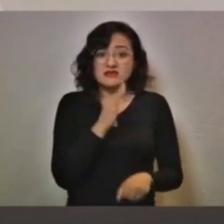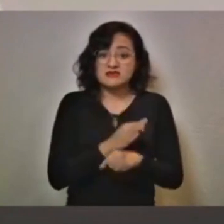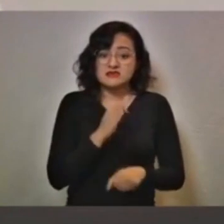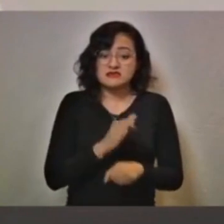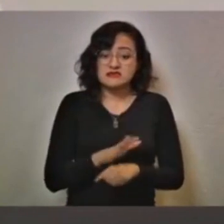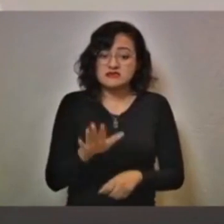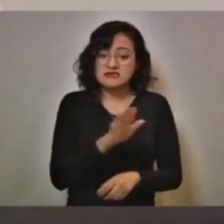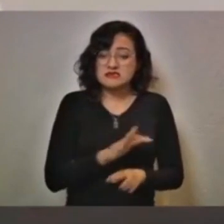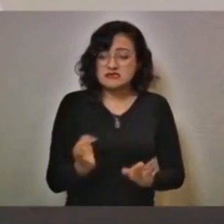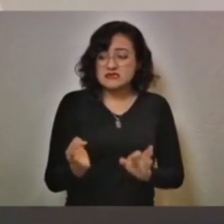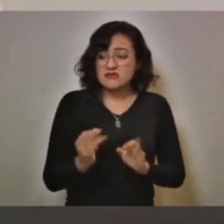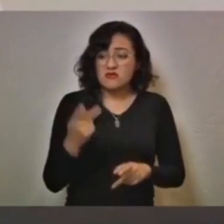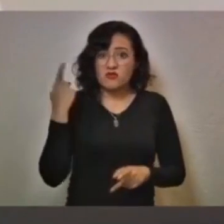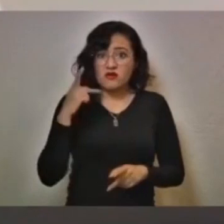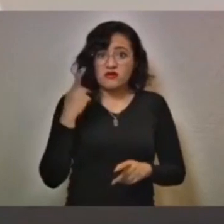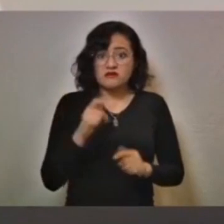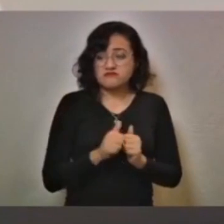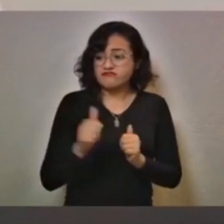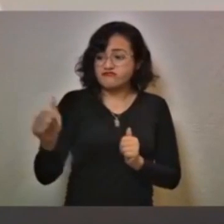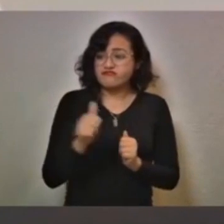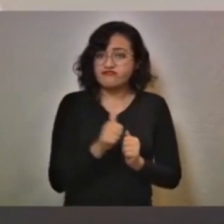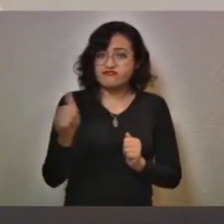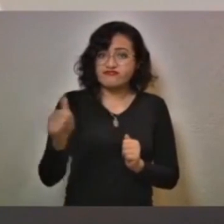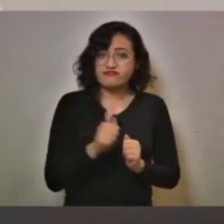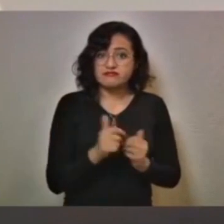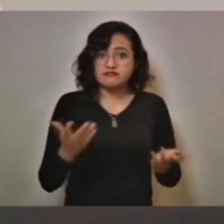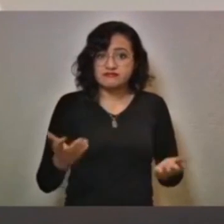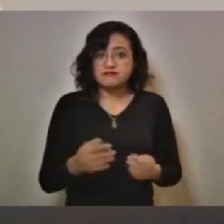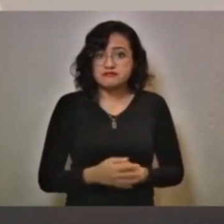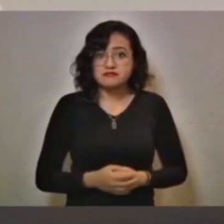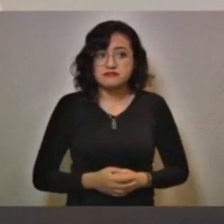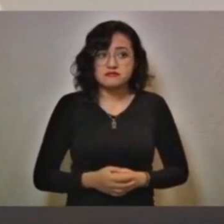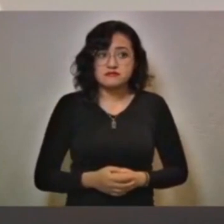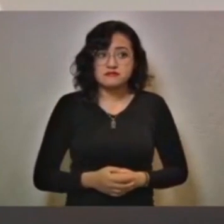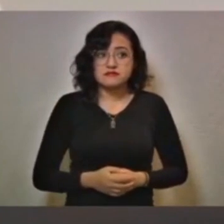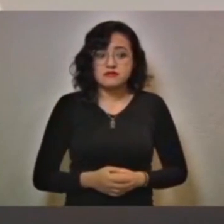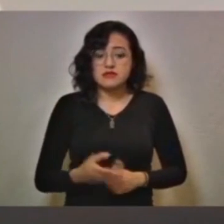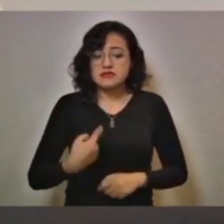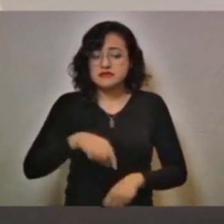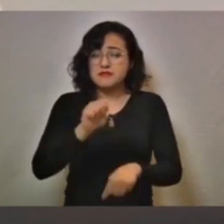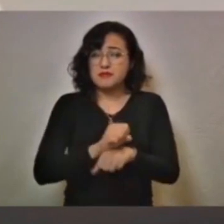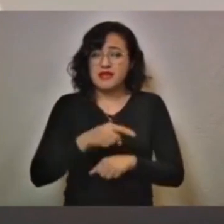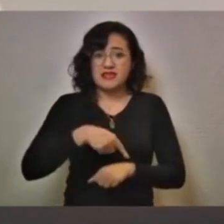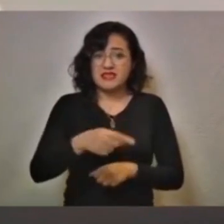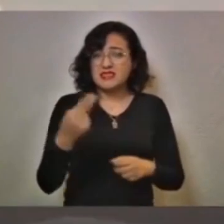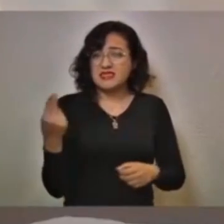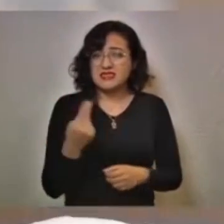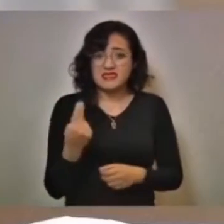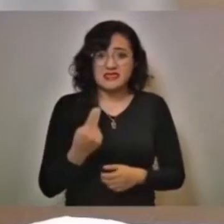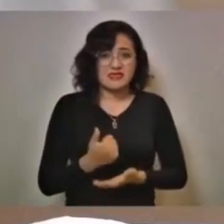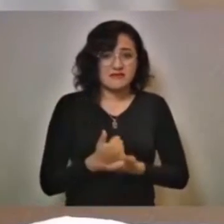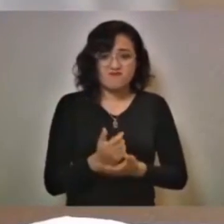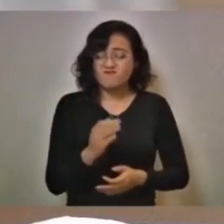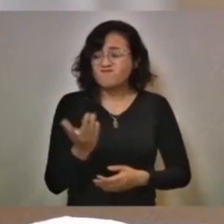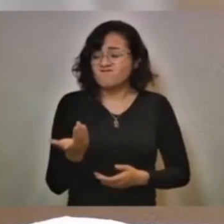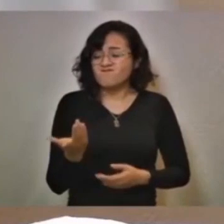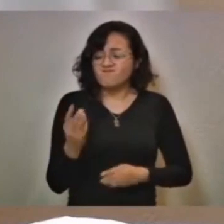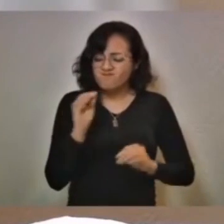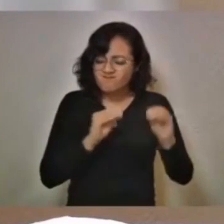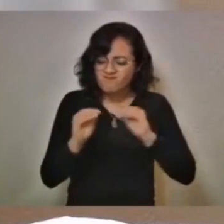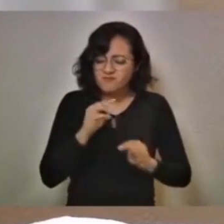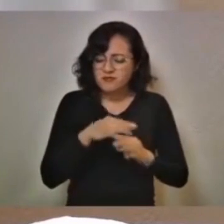zona metropolitana tenerla en condiciones. Lo que resta de esta semana y las siguientes dos